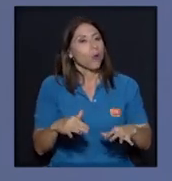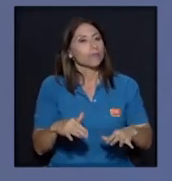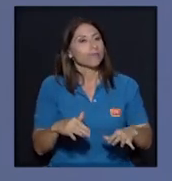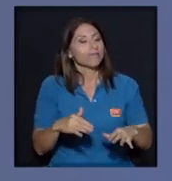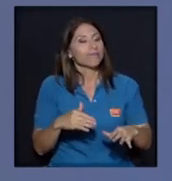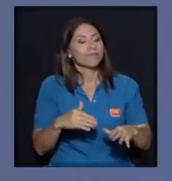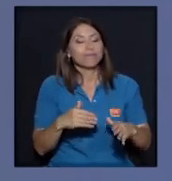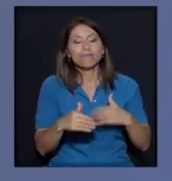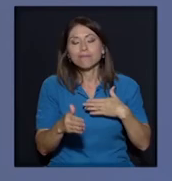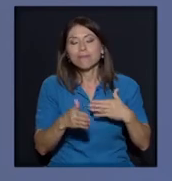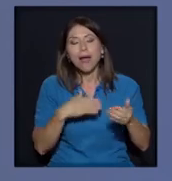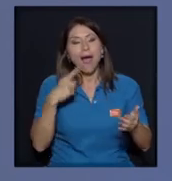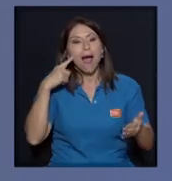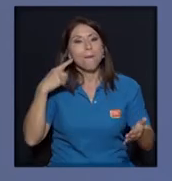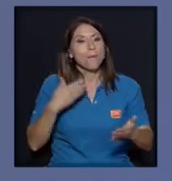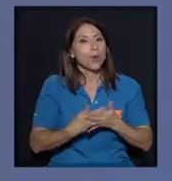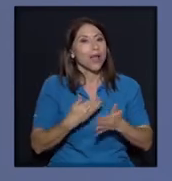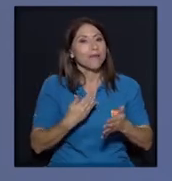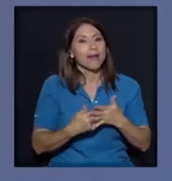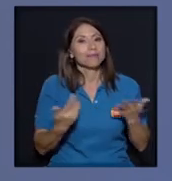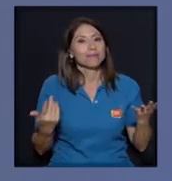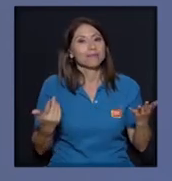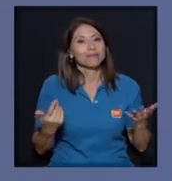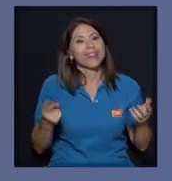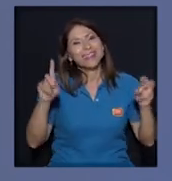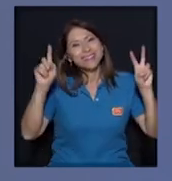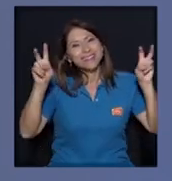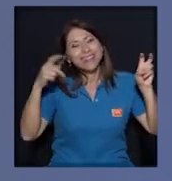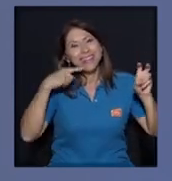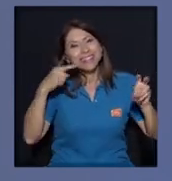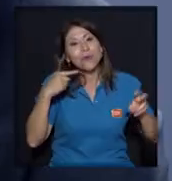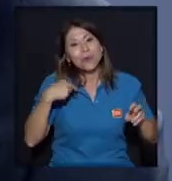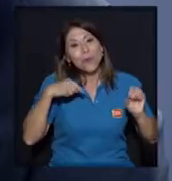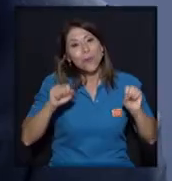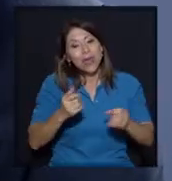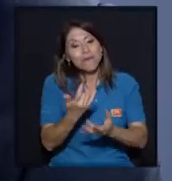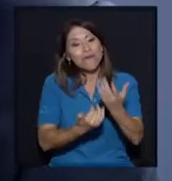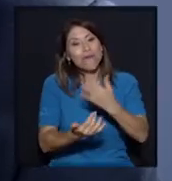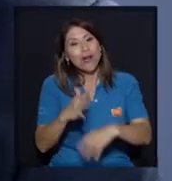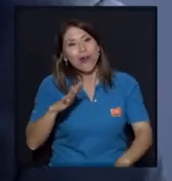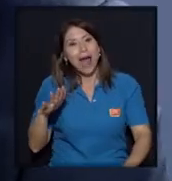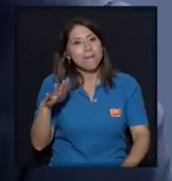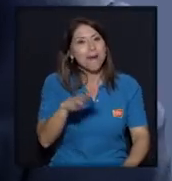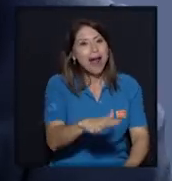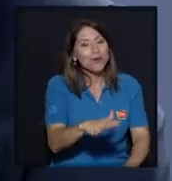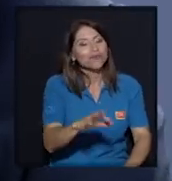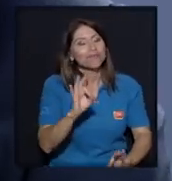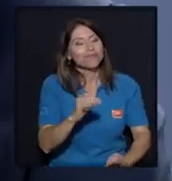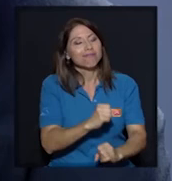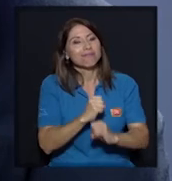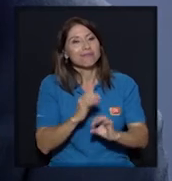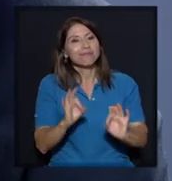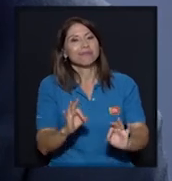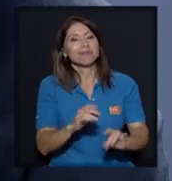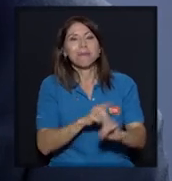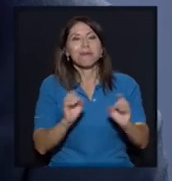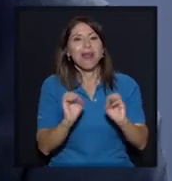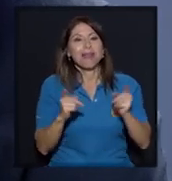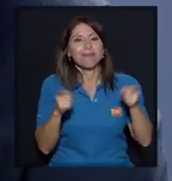de... uno puede poner la mano en el fuego y no se quema. Sí, algo que es